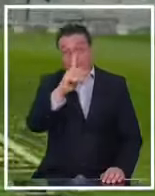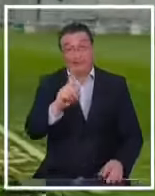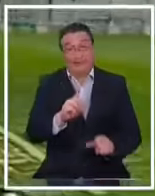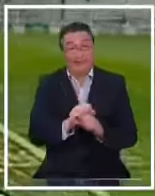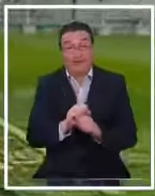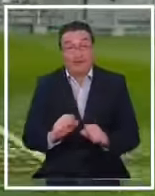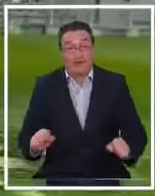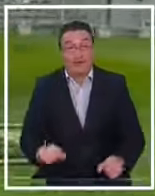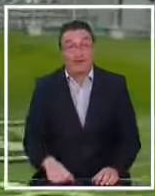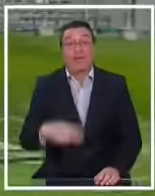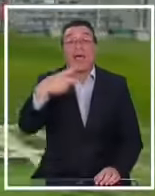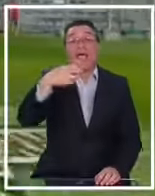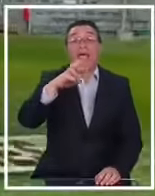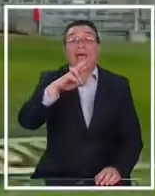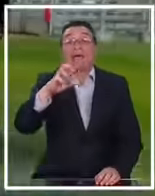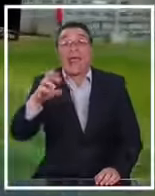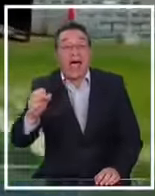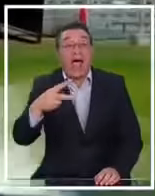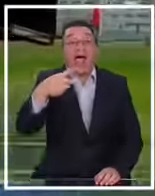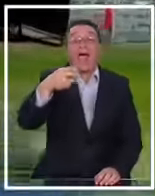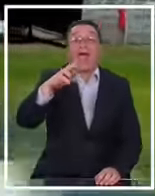Chico Herrero, con sangre,